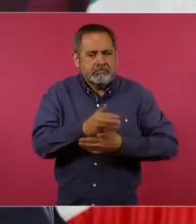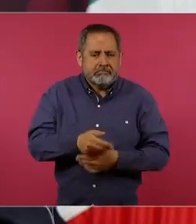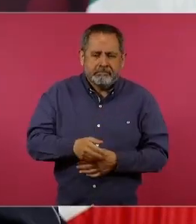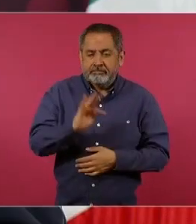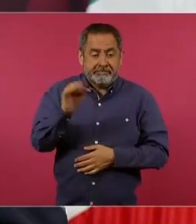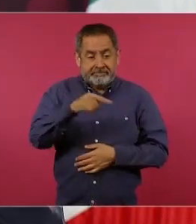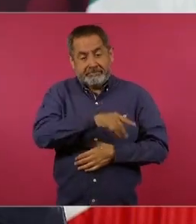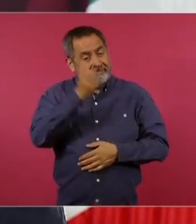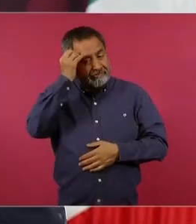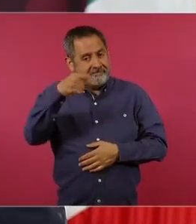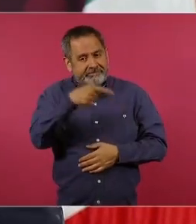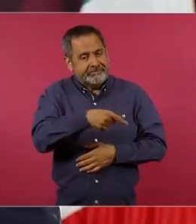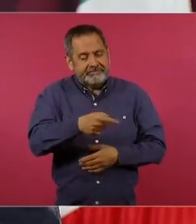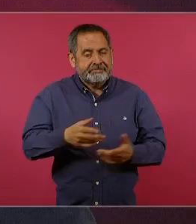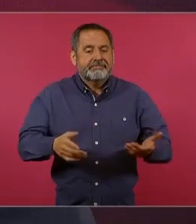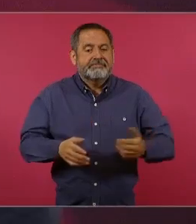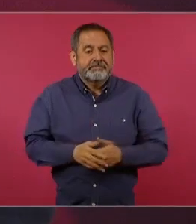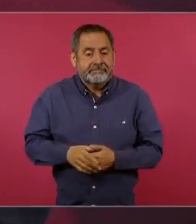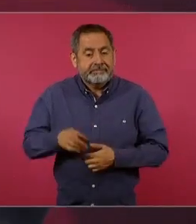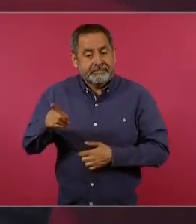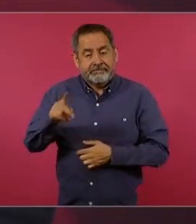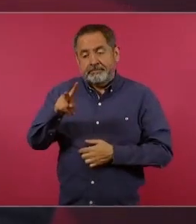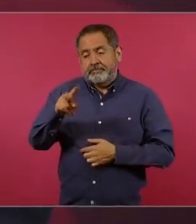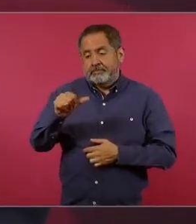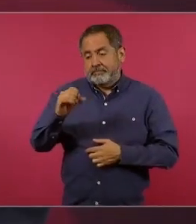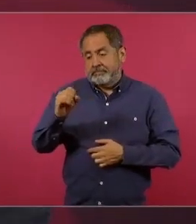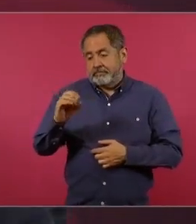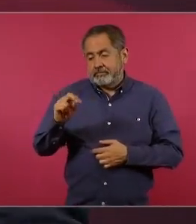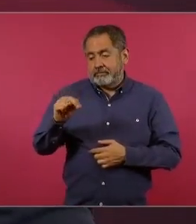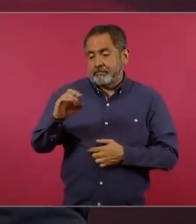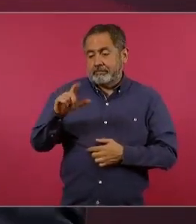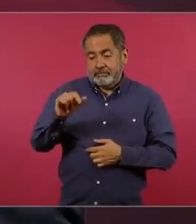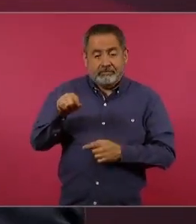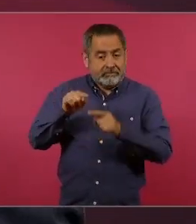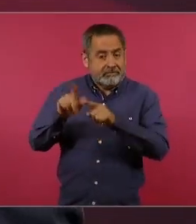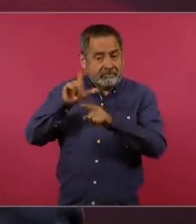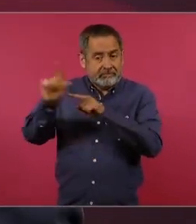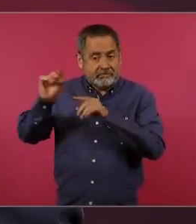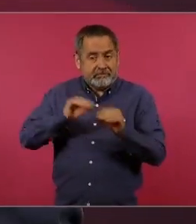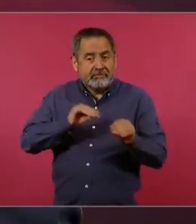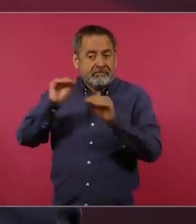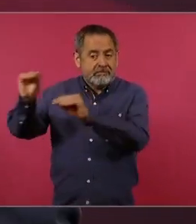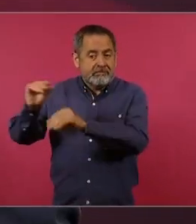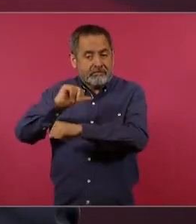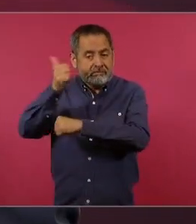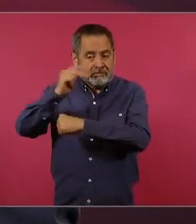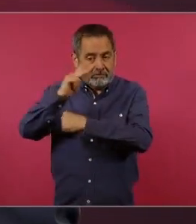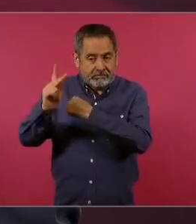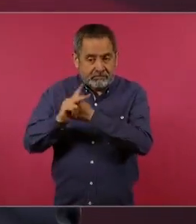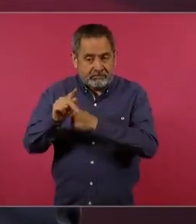olvidó de que el maestro Vasconcelos se fue del país.